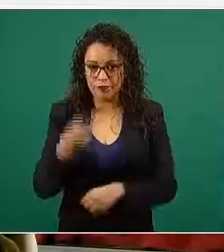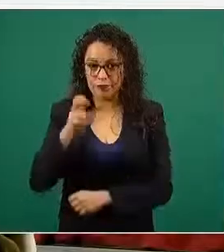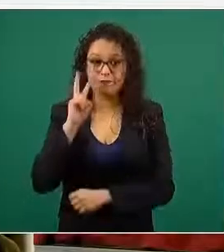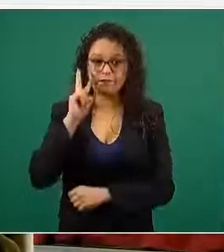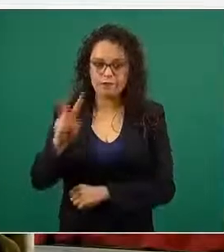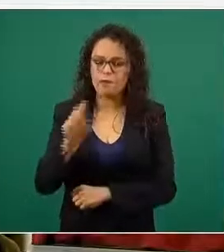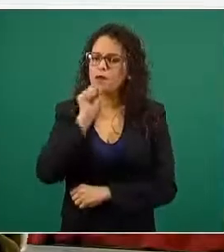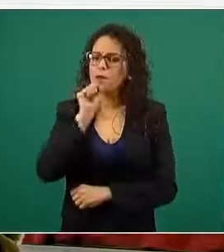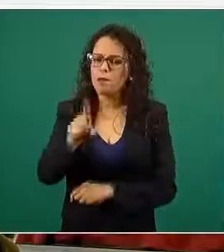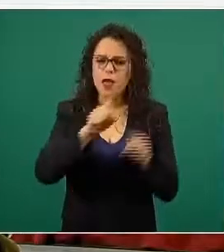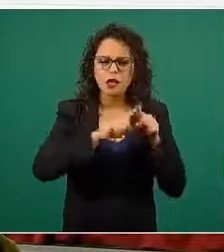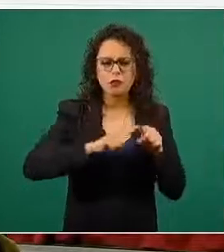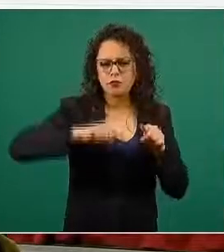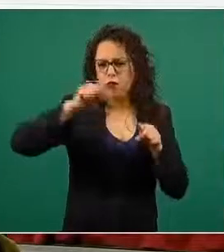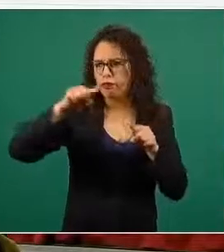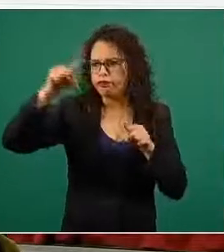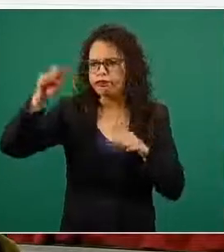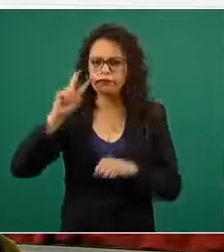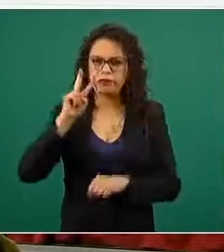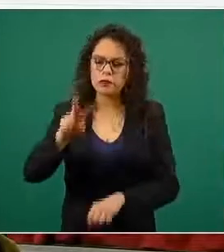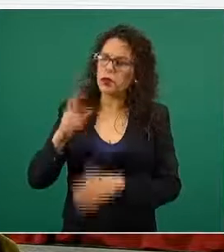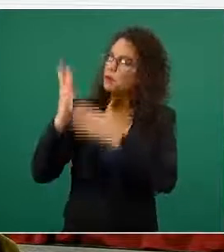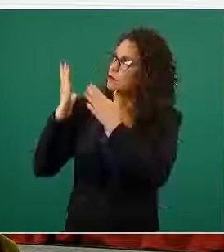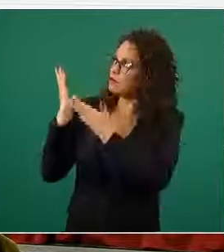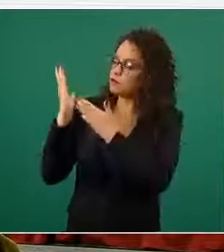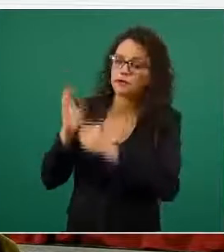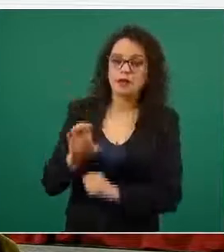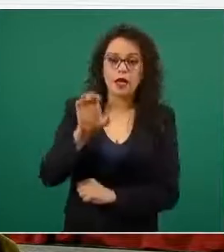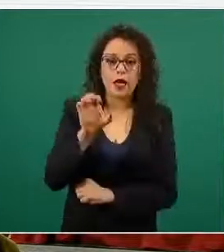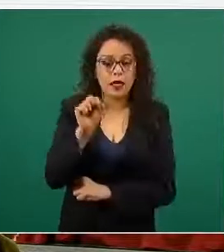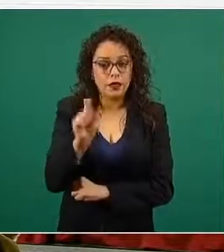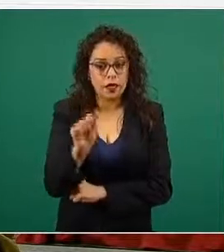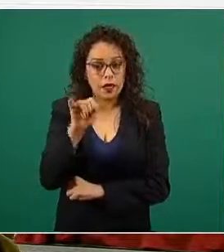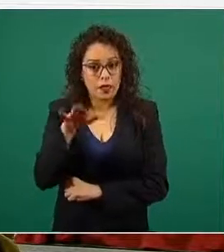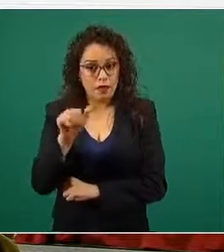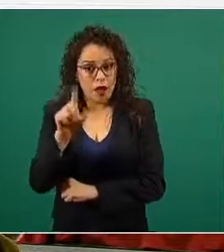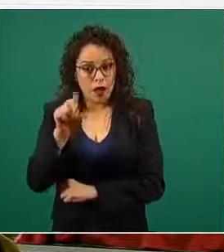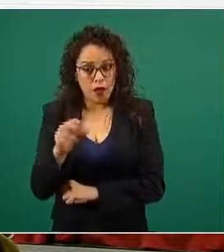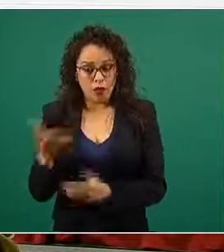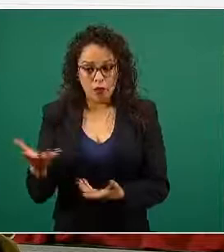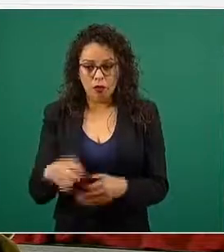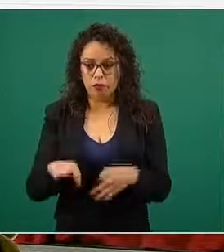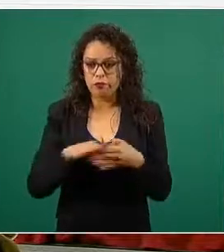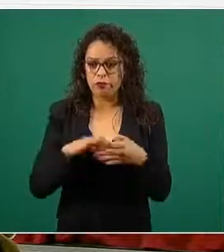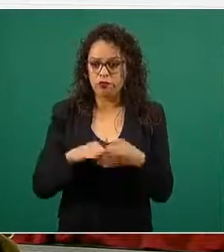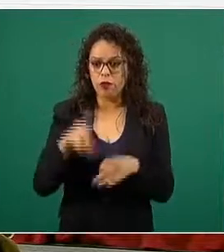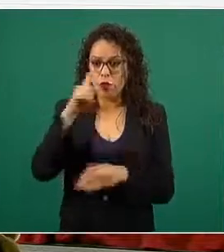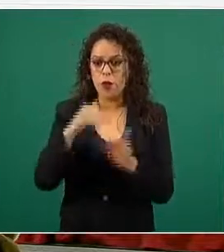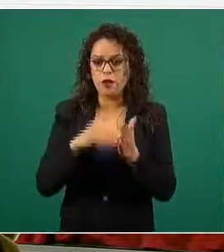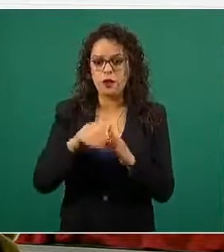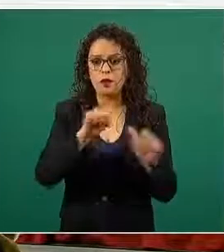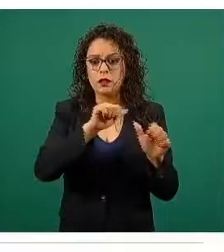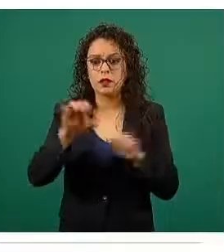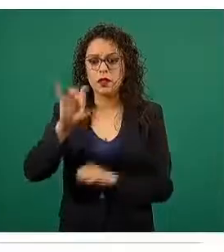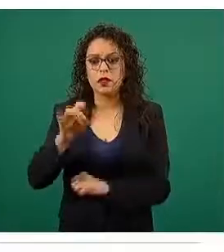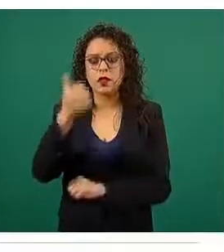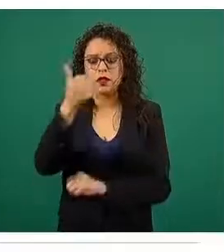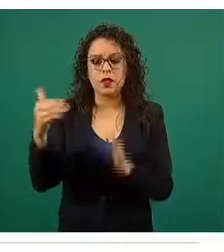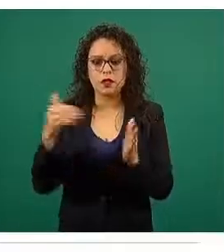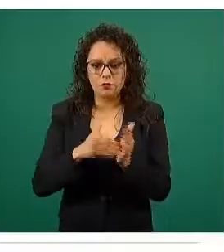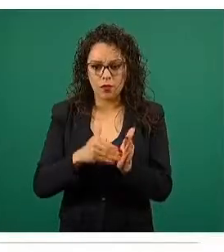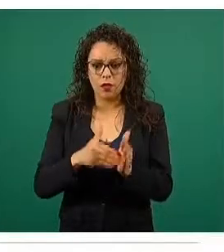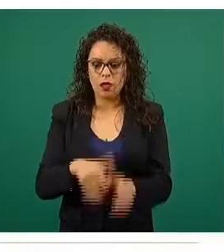misma curva, ya destaqué, son los casos estimados y que son un poco más de 1.636.000 y 2